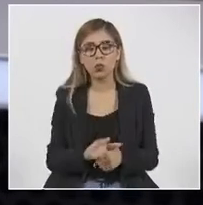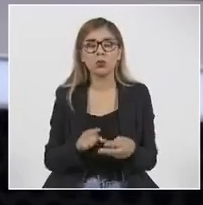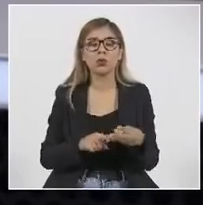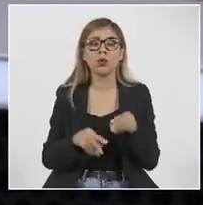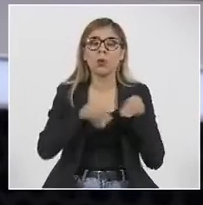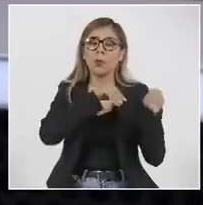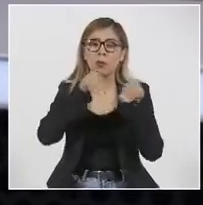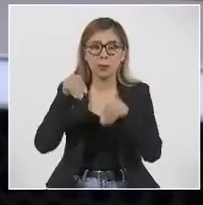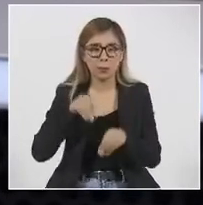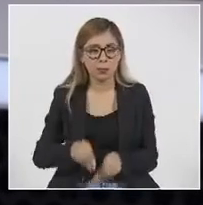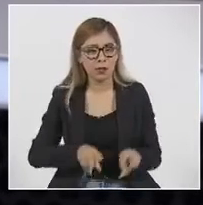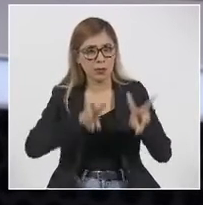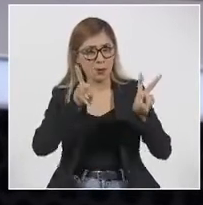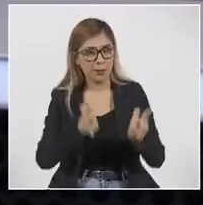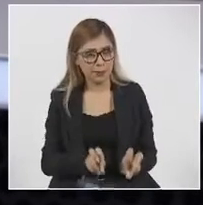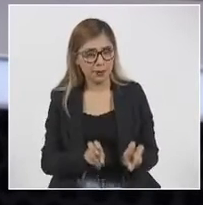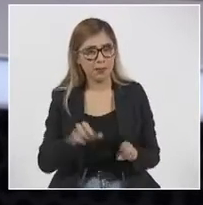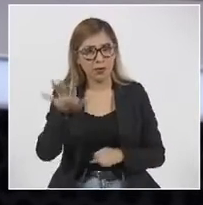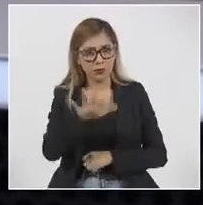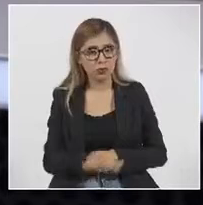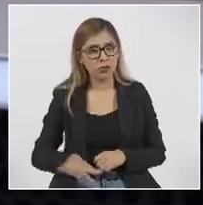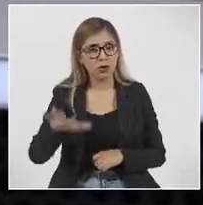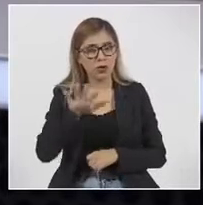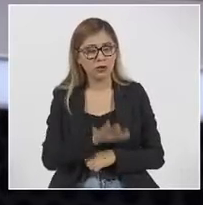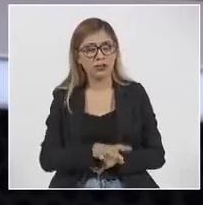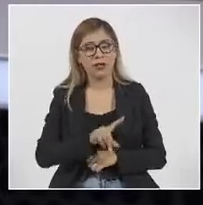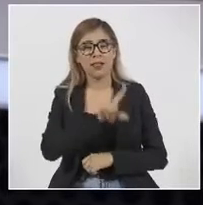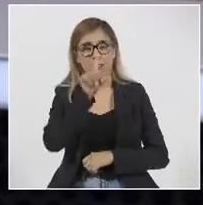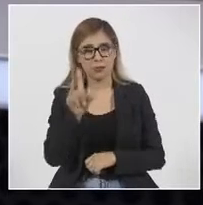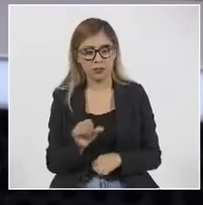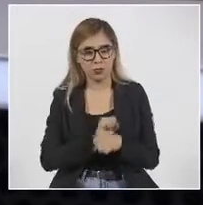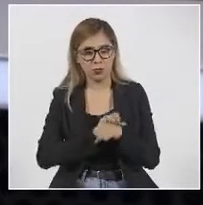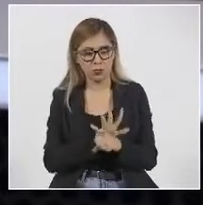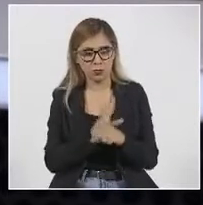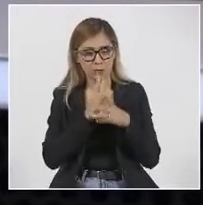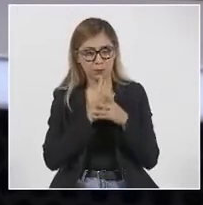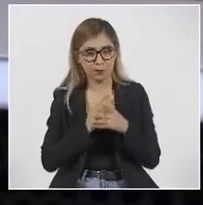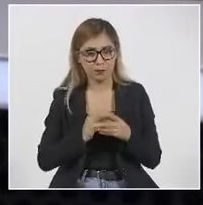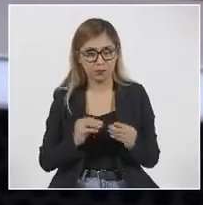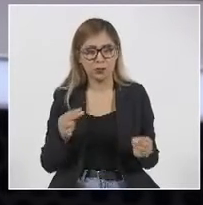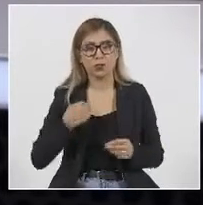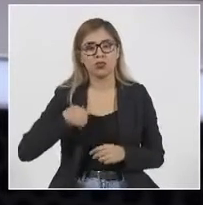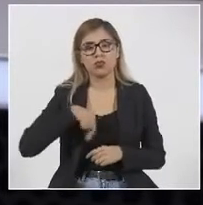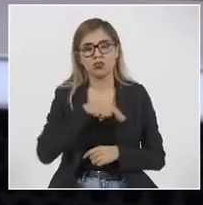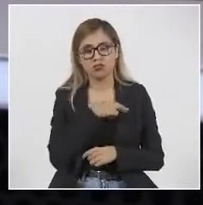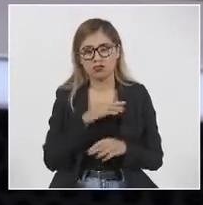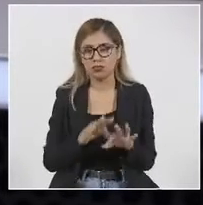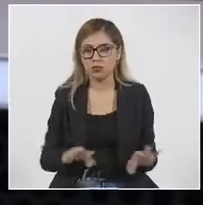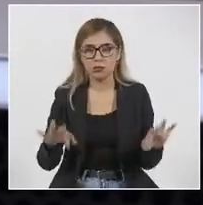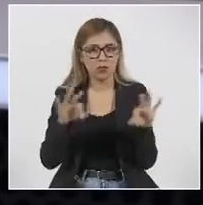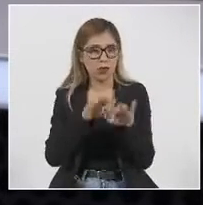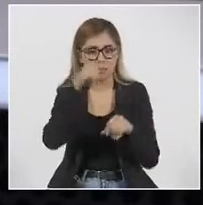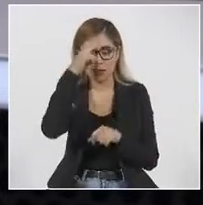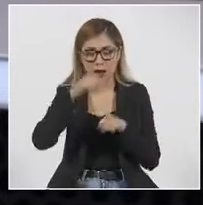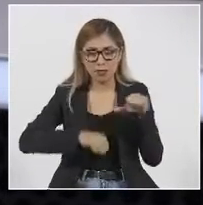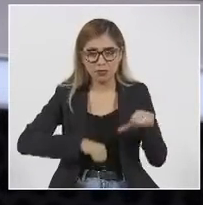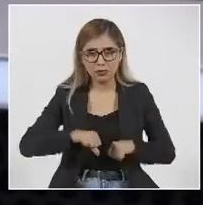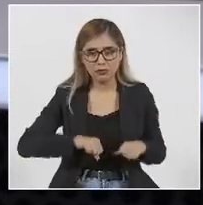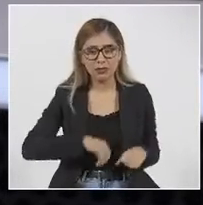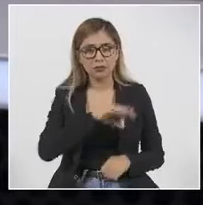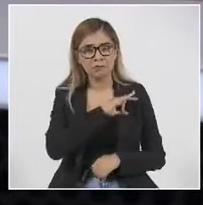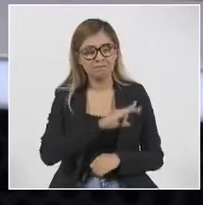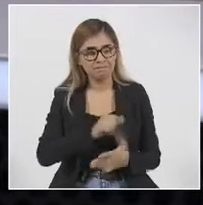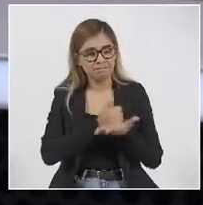física vinculada al tema de la reactivación social post-pandemia ha sido fundamental y hemos trabajado muy de la mano para que este tipo de actividades le ofrezcan